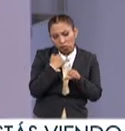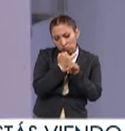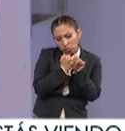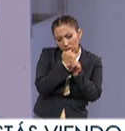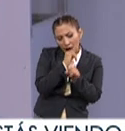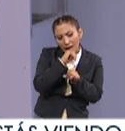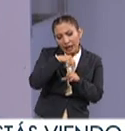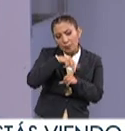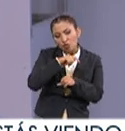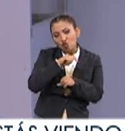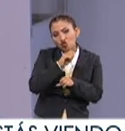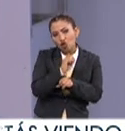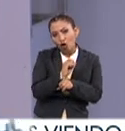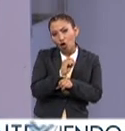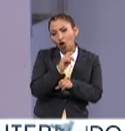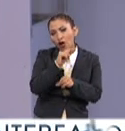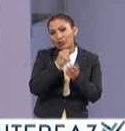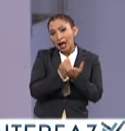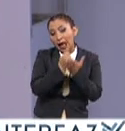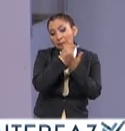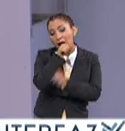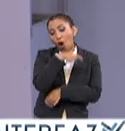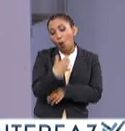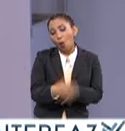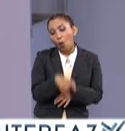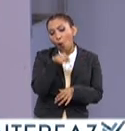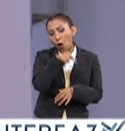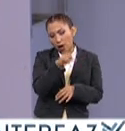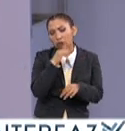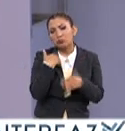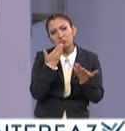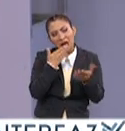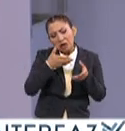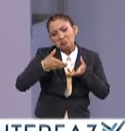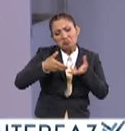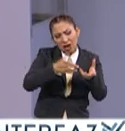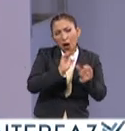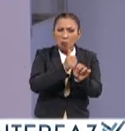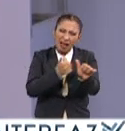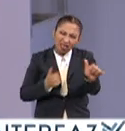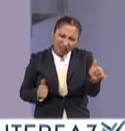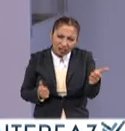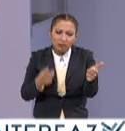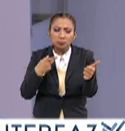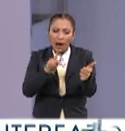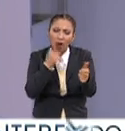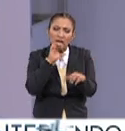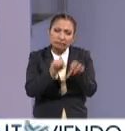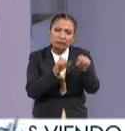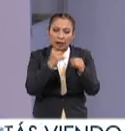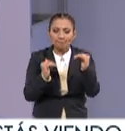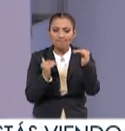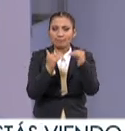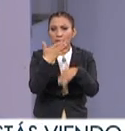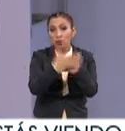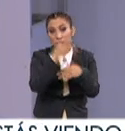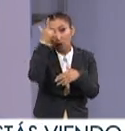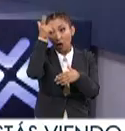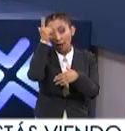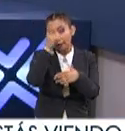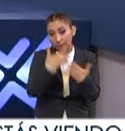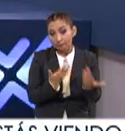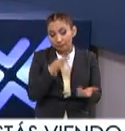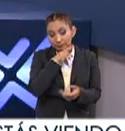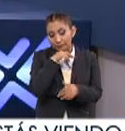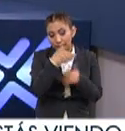estudios de inmunoterapia. Entonces creo que no vamos tan mal, estamos un poquito atrás, pero creo que nos vamos a poner al corriente. Espero que nos